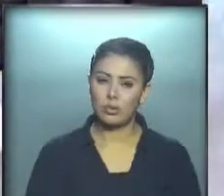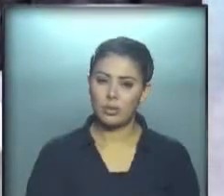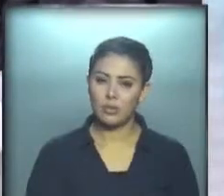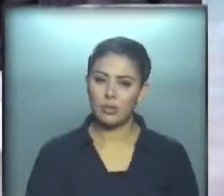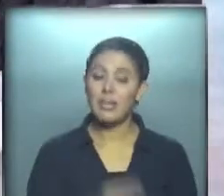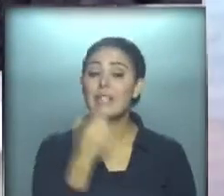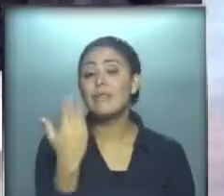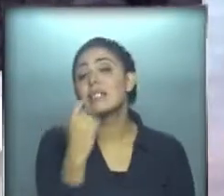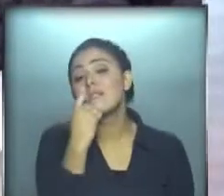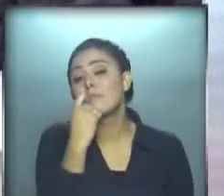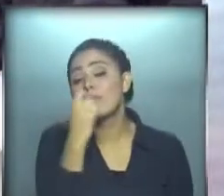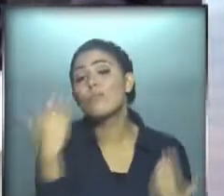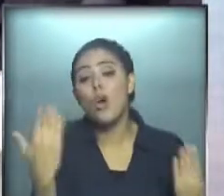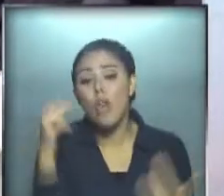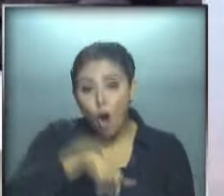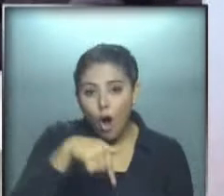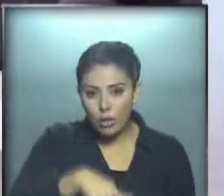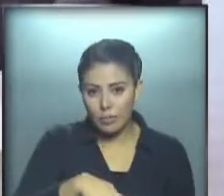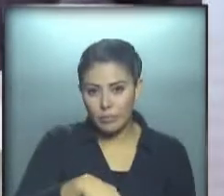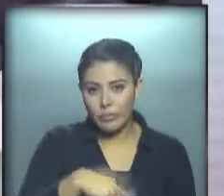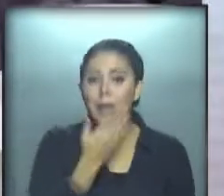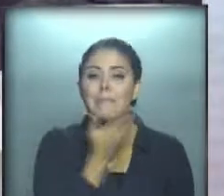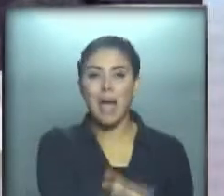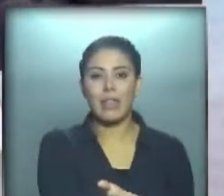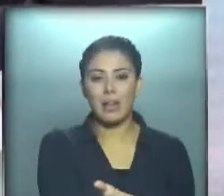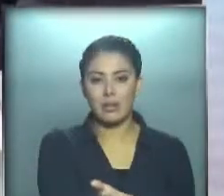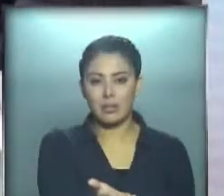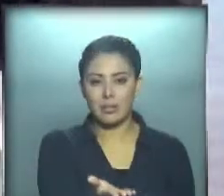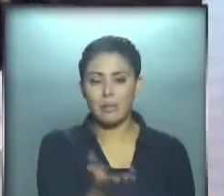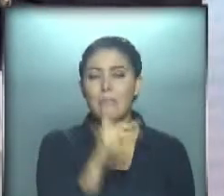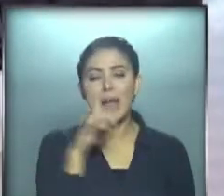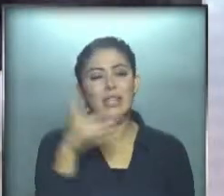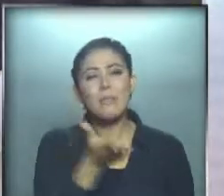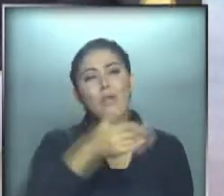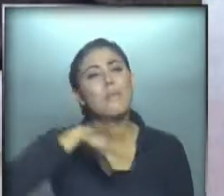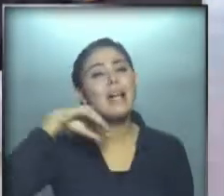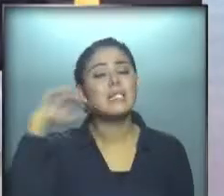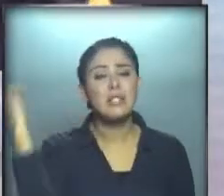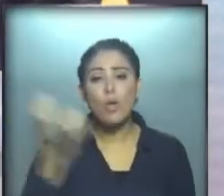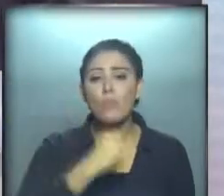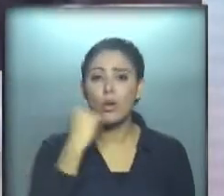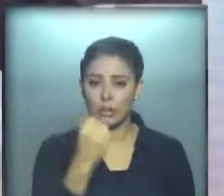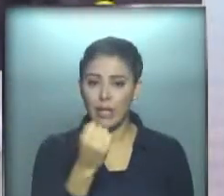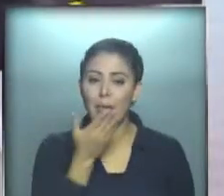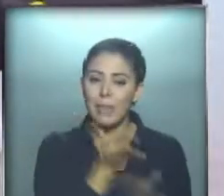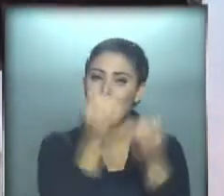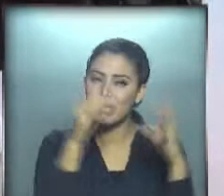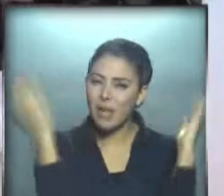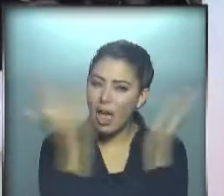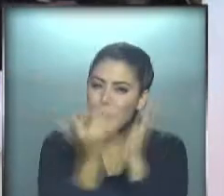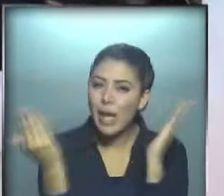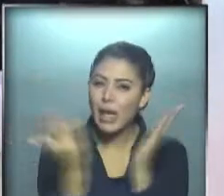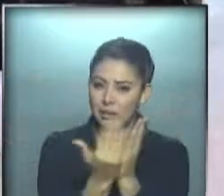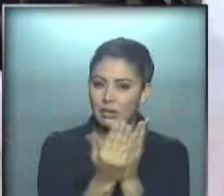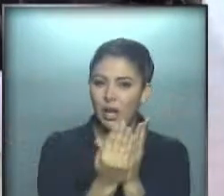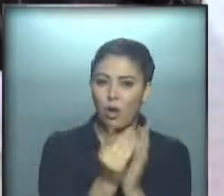de ver si podemos hoy mismo pedir una, y creo que este es el pedido más importante, que se realice una investigación